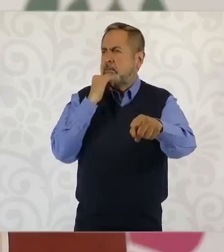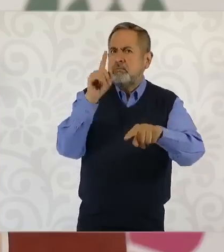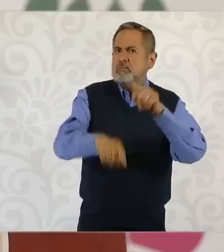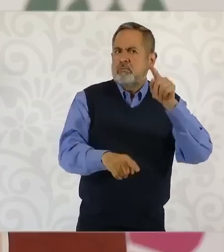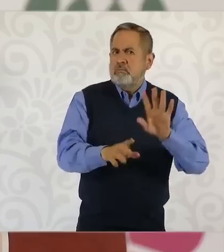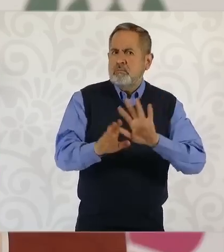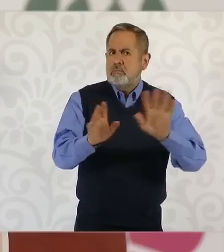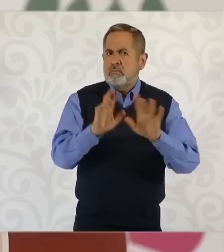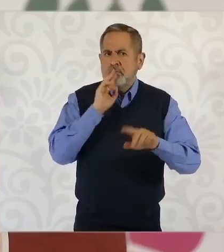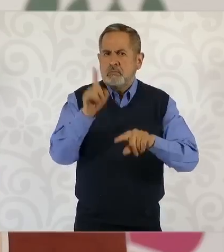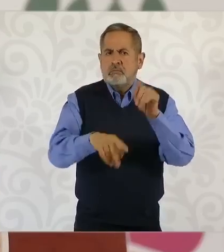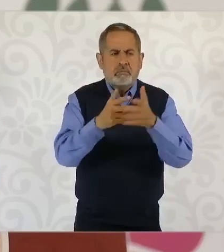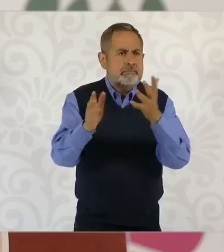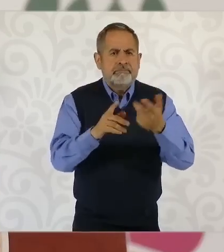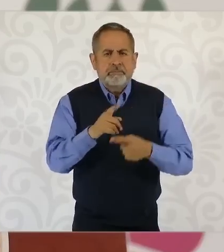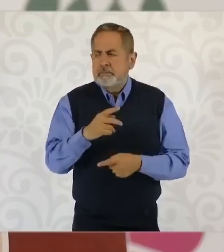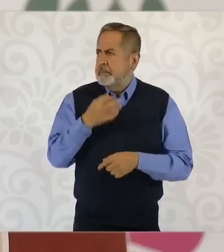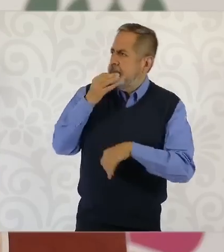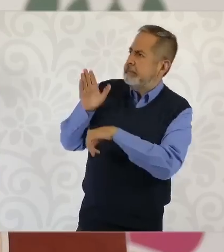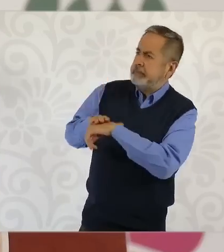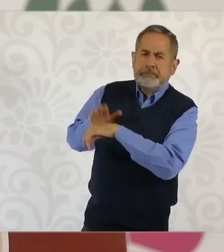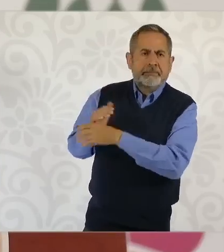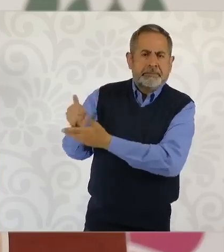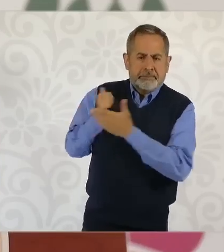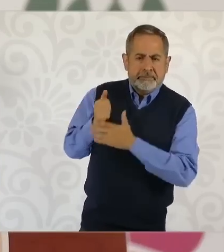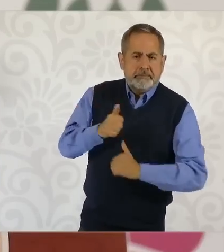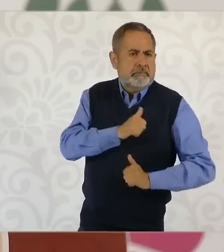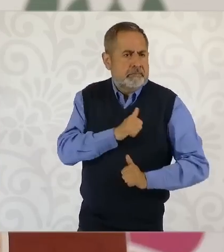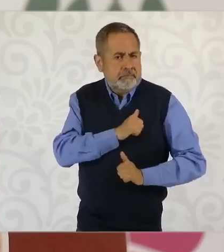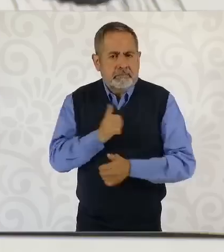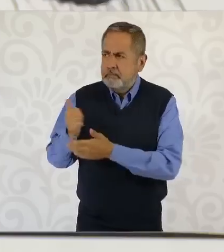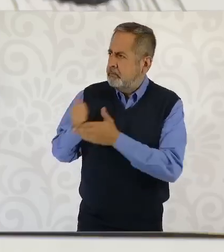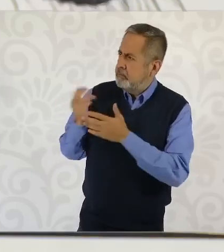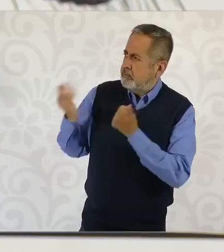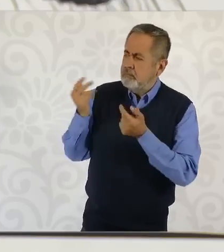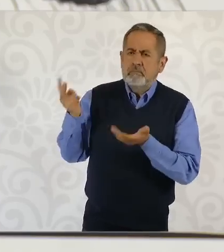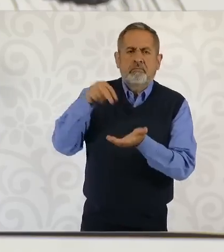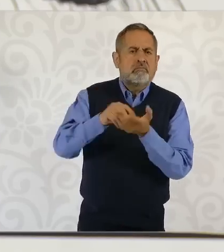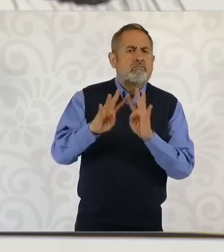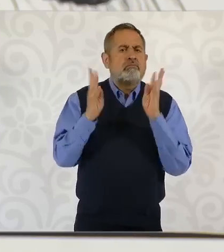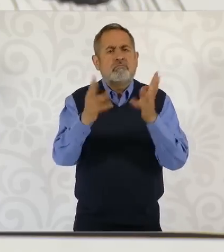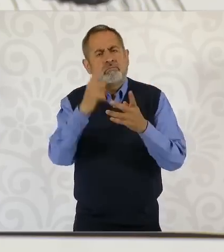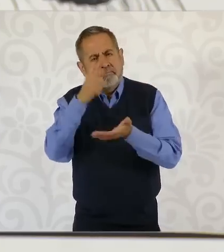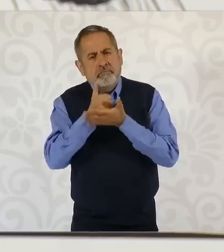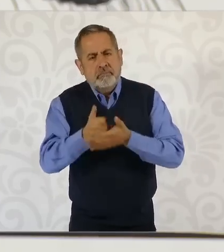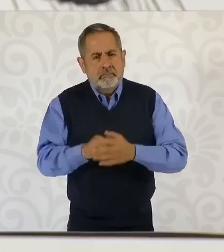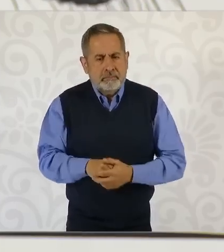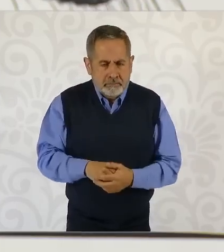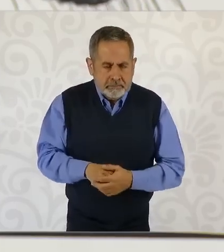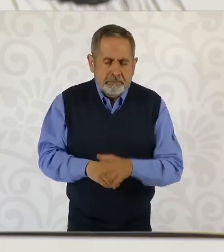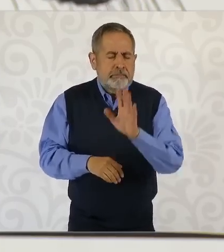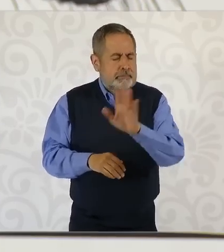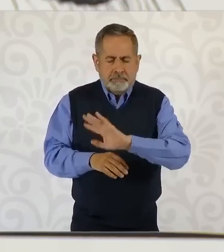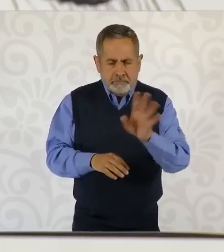el lugar, pues le piden a elementos del ejército que estén afuera. A partir de eso se va a